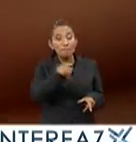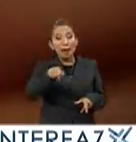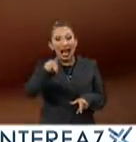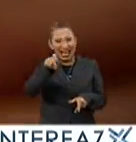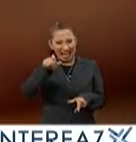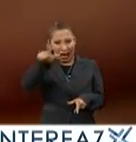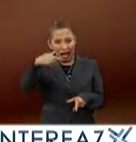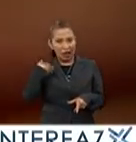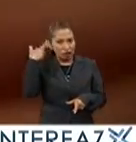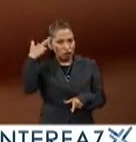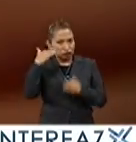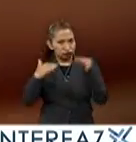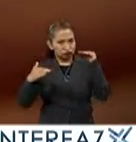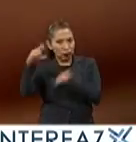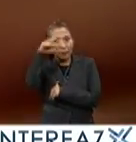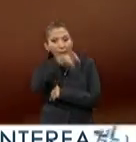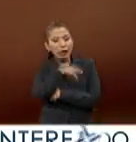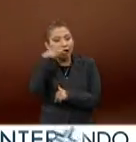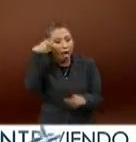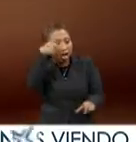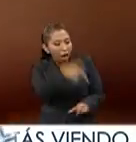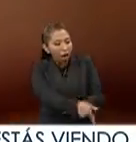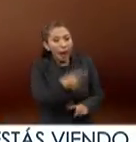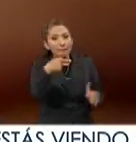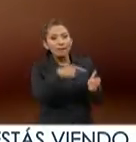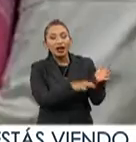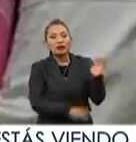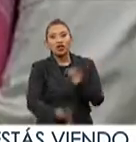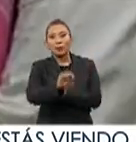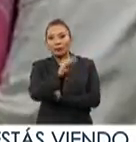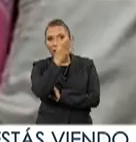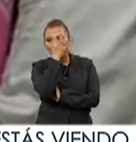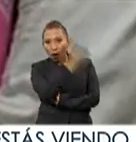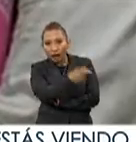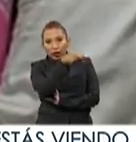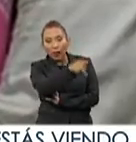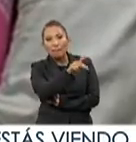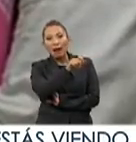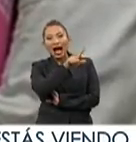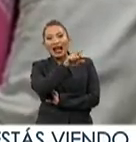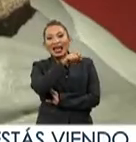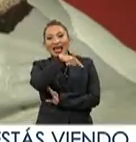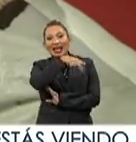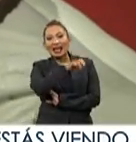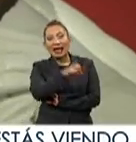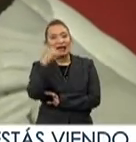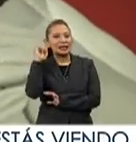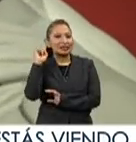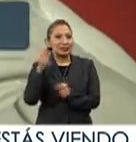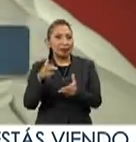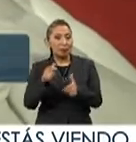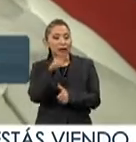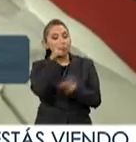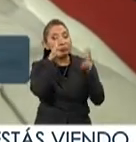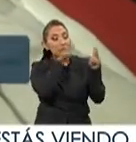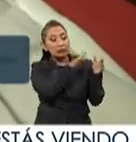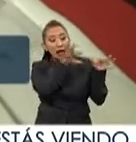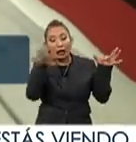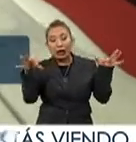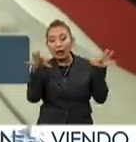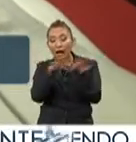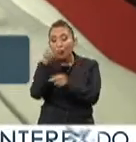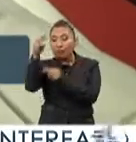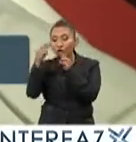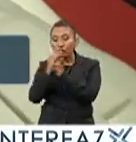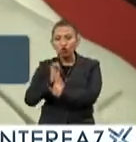más importante gobernante maya, fue descubierta en 1994 en Palenque, Chiapas. Su visita representa un puente entre